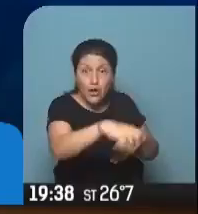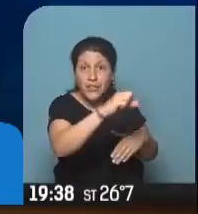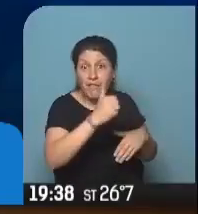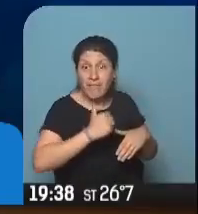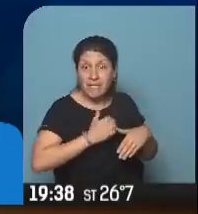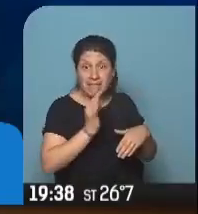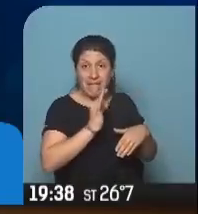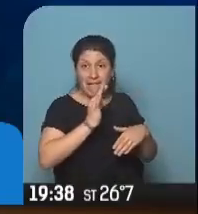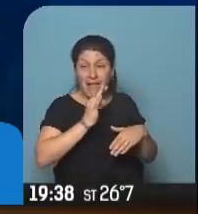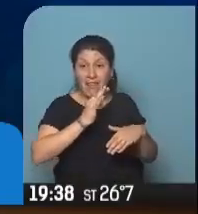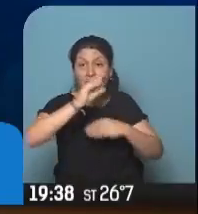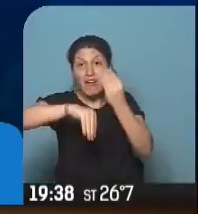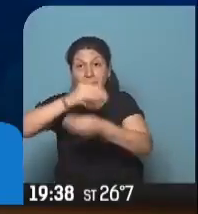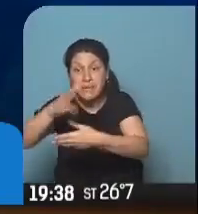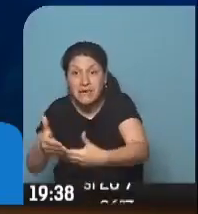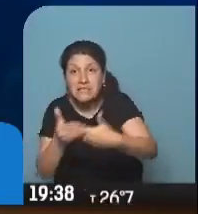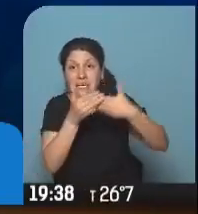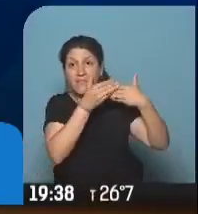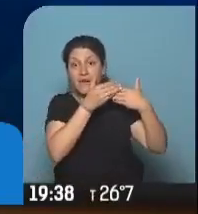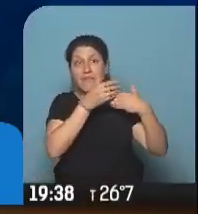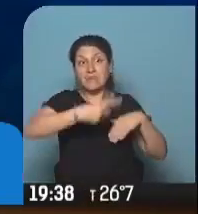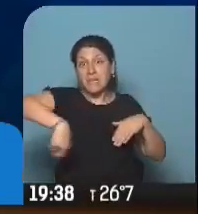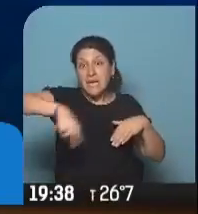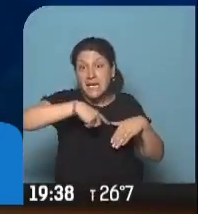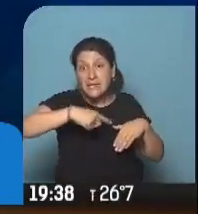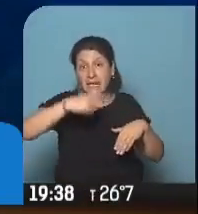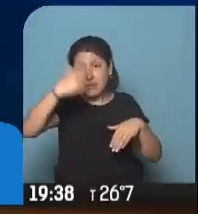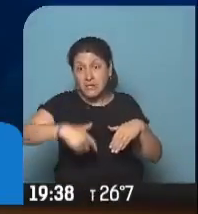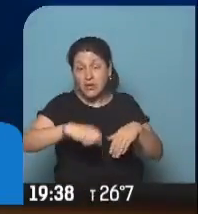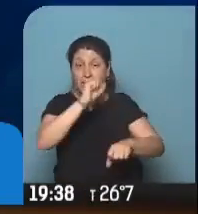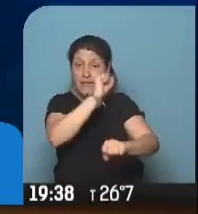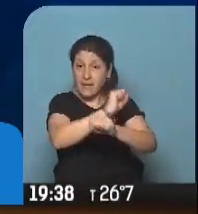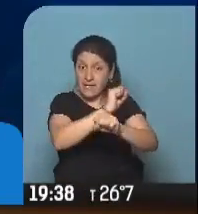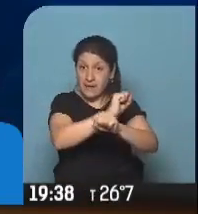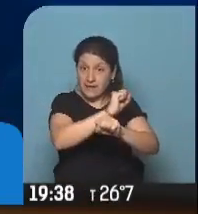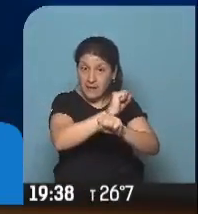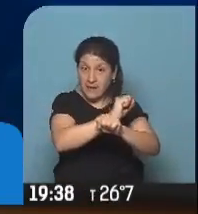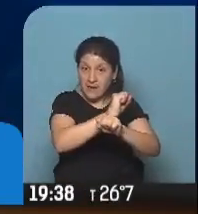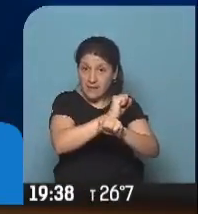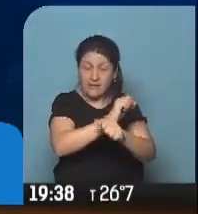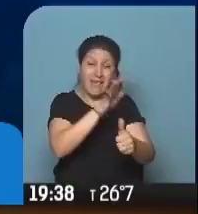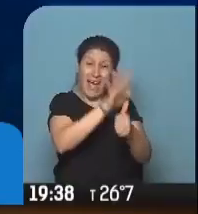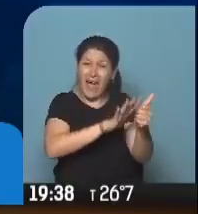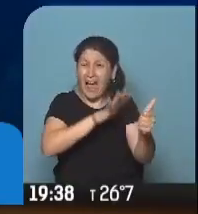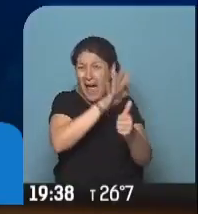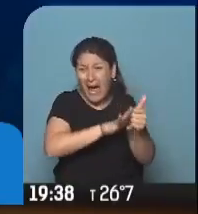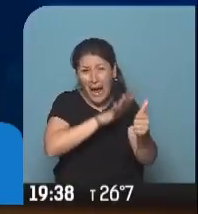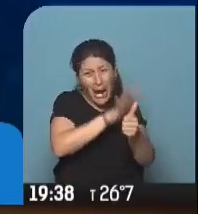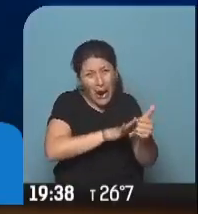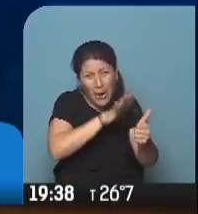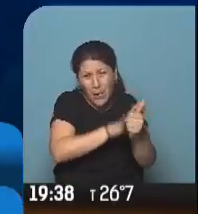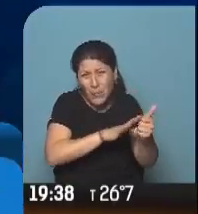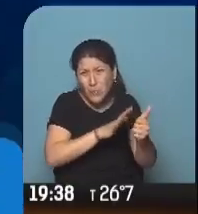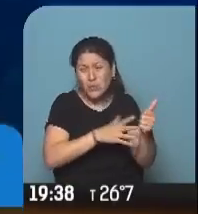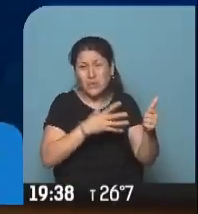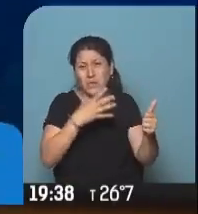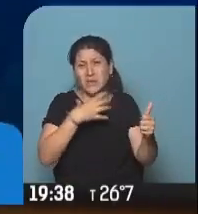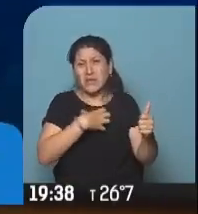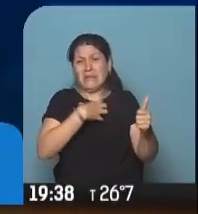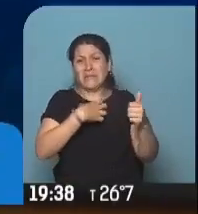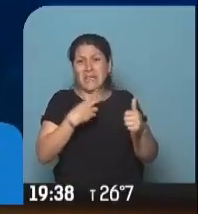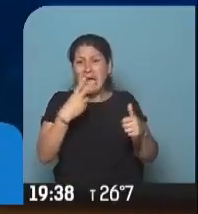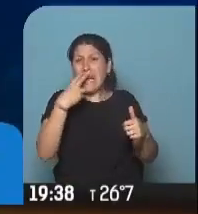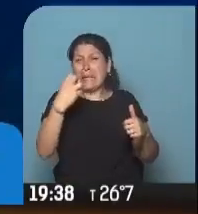conspiración. Estas personas fueron detenidas, sometidas a abusos espantosos como asfixias, descargas